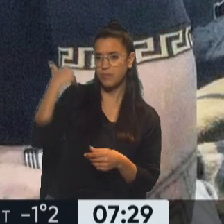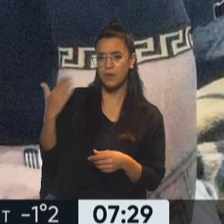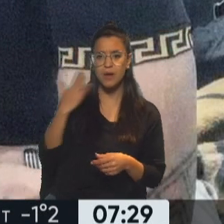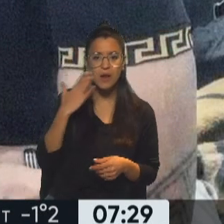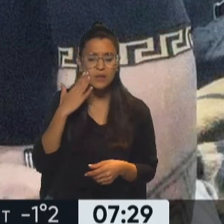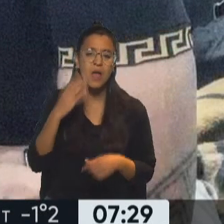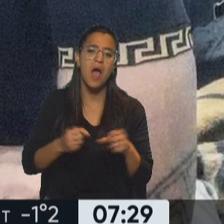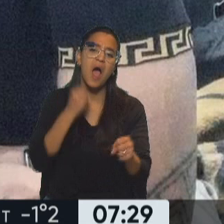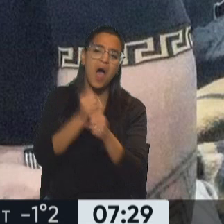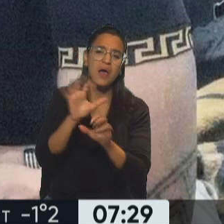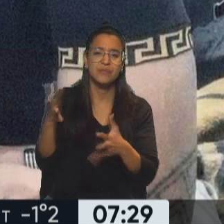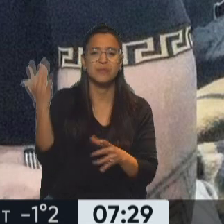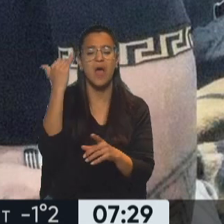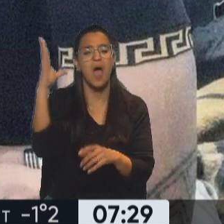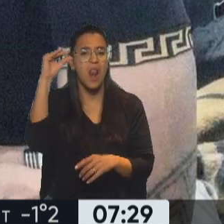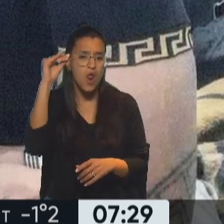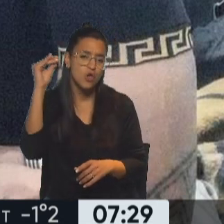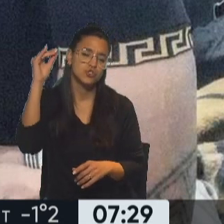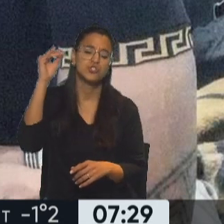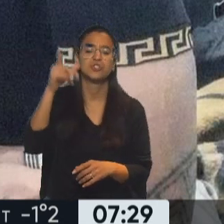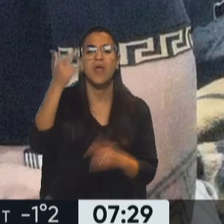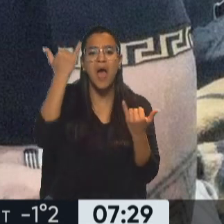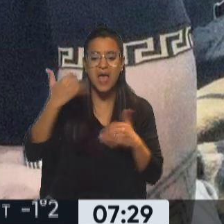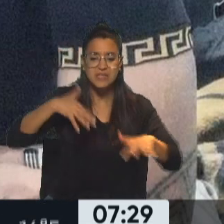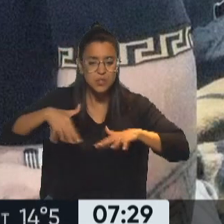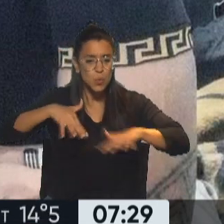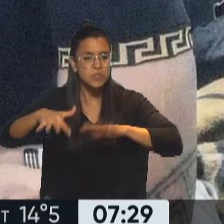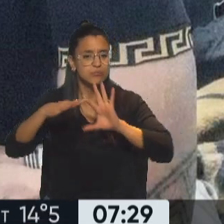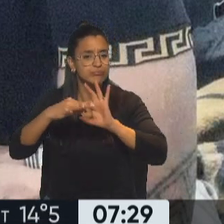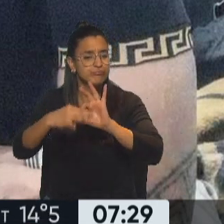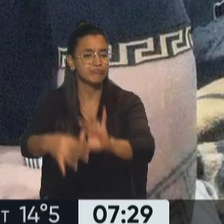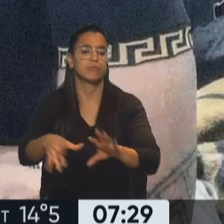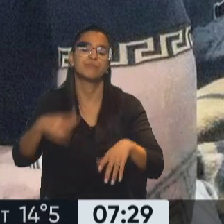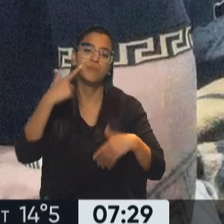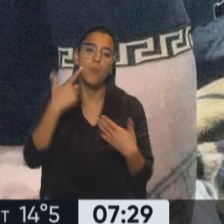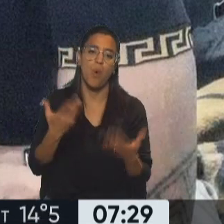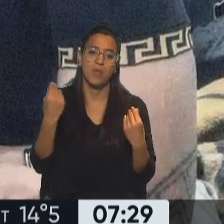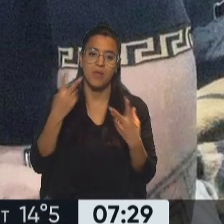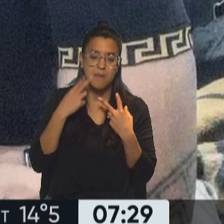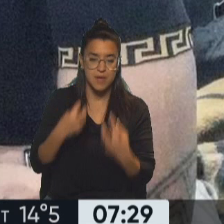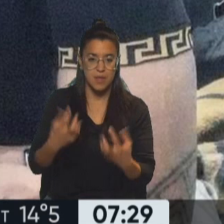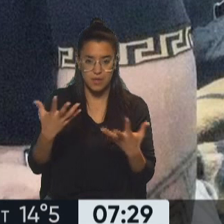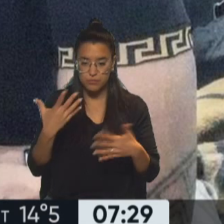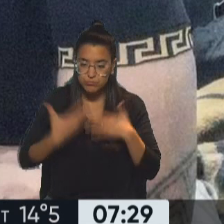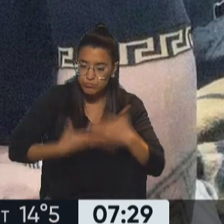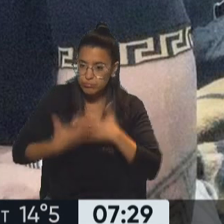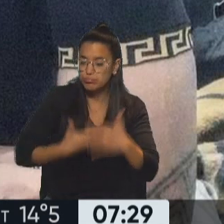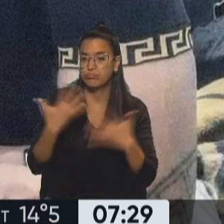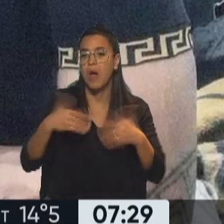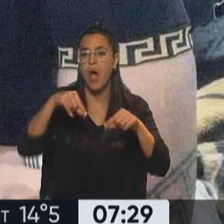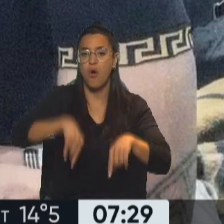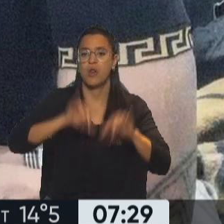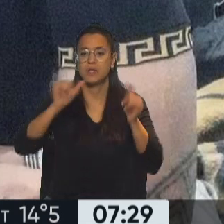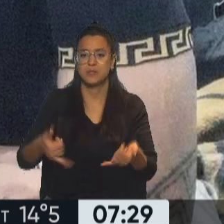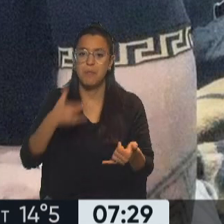ayer hasta casi la medianoche hubo una sucesión de episodios encadenados que parecen mostrar que la investigación tomó un ritmo, ahora sí